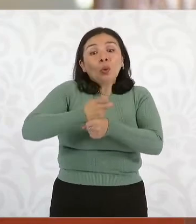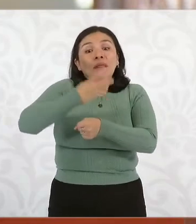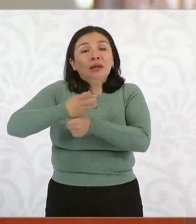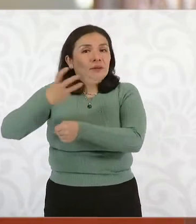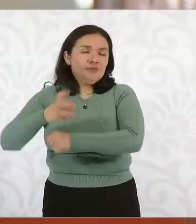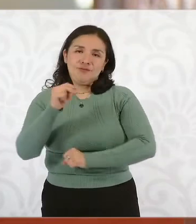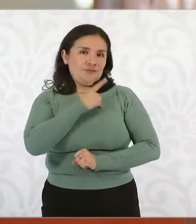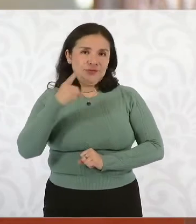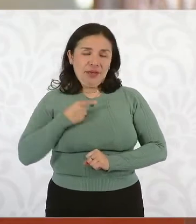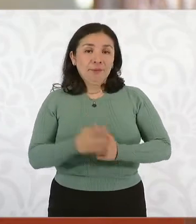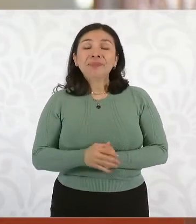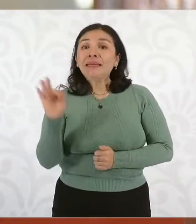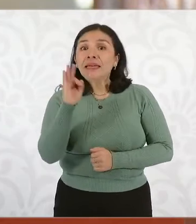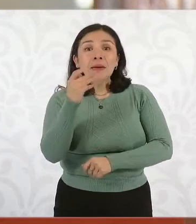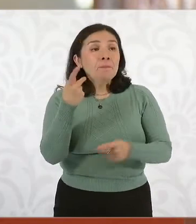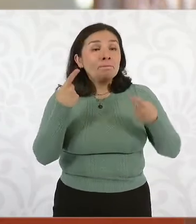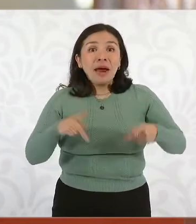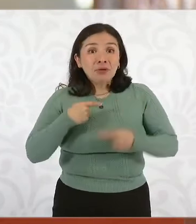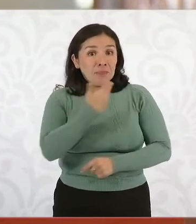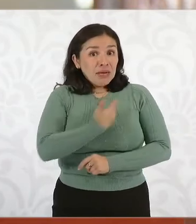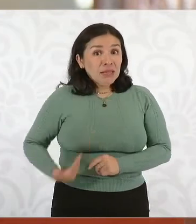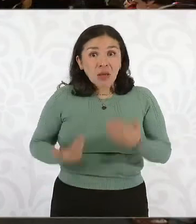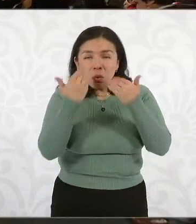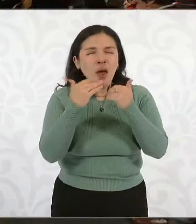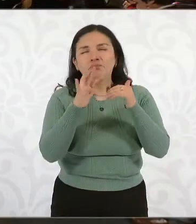de falta absoluta del presidente de la República, en fin, vamos más abajo.